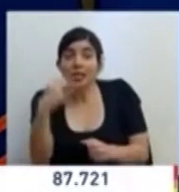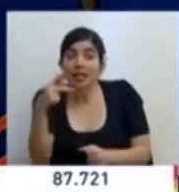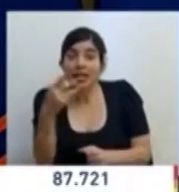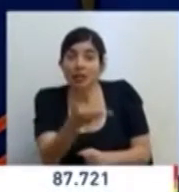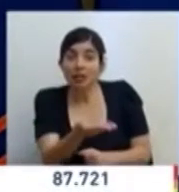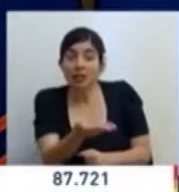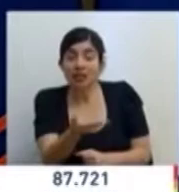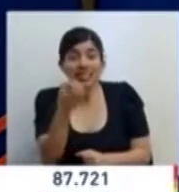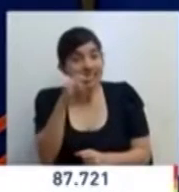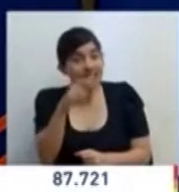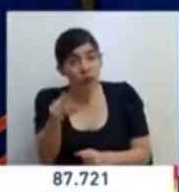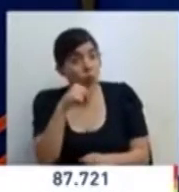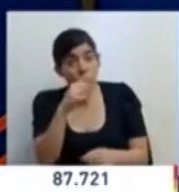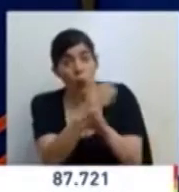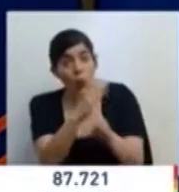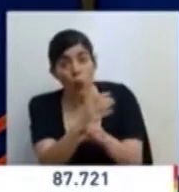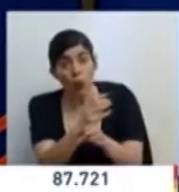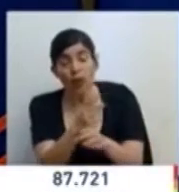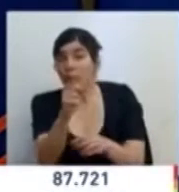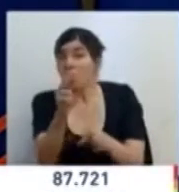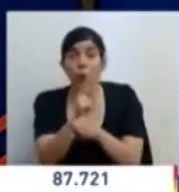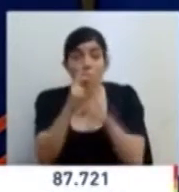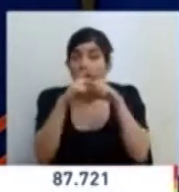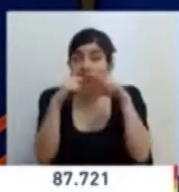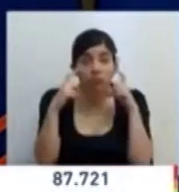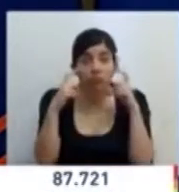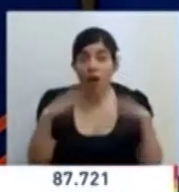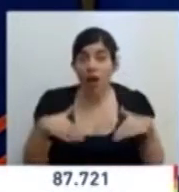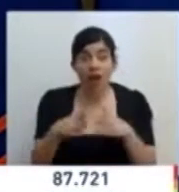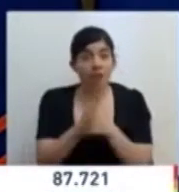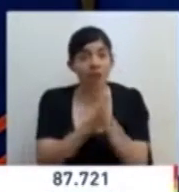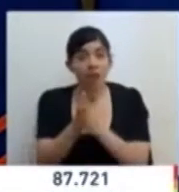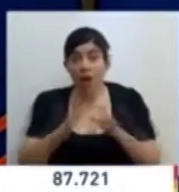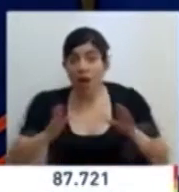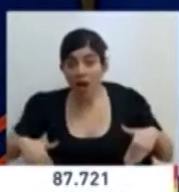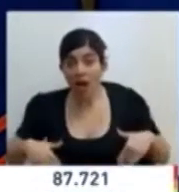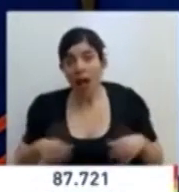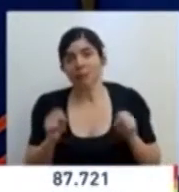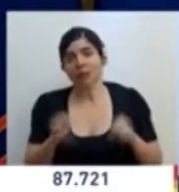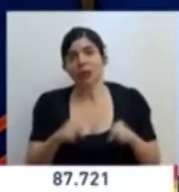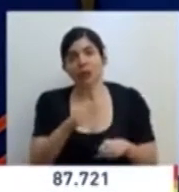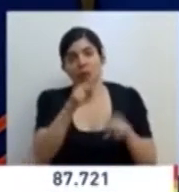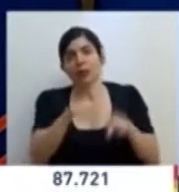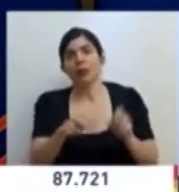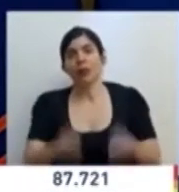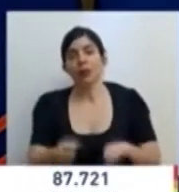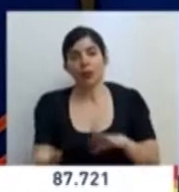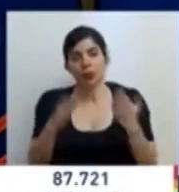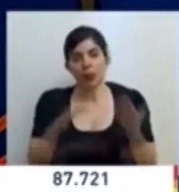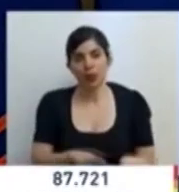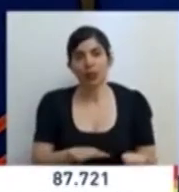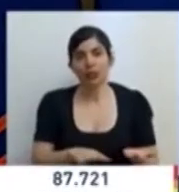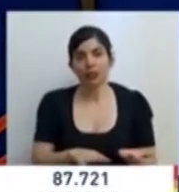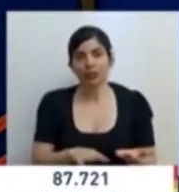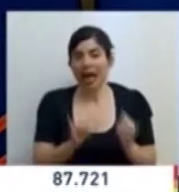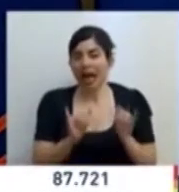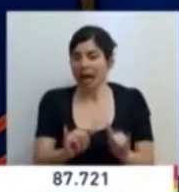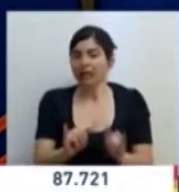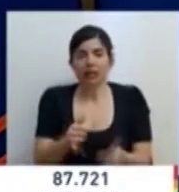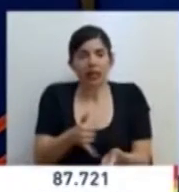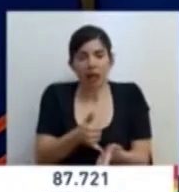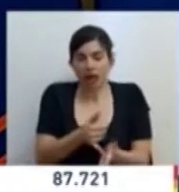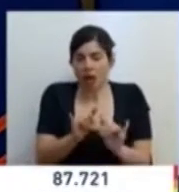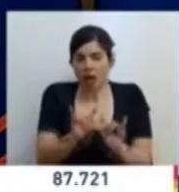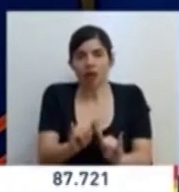y que si no lo cuidamos, si no nos ponemos esa mascarilla, si no nos la damos las manos, podemos hacer que esa persona fallezca. Así de delicado es esto.